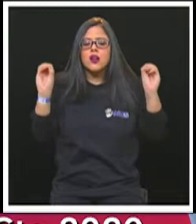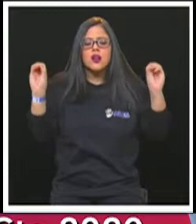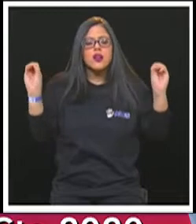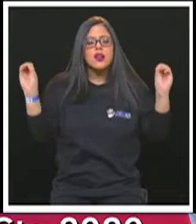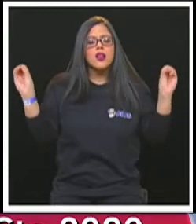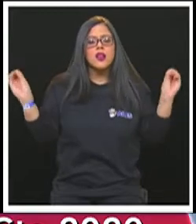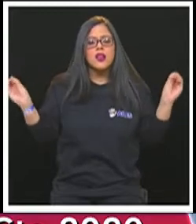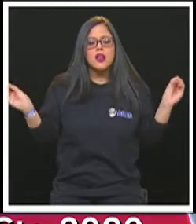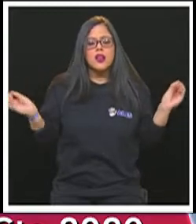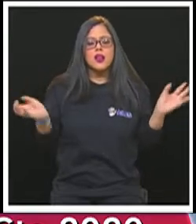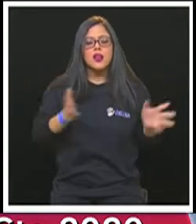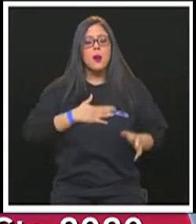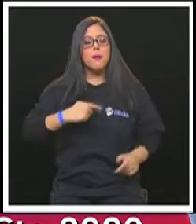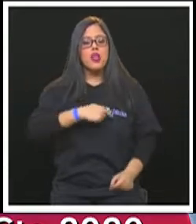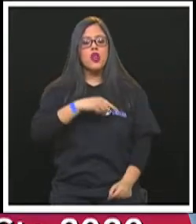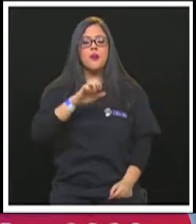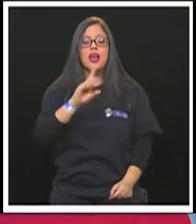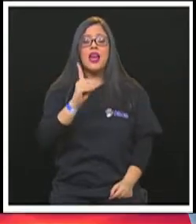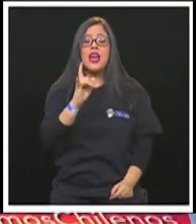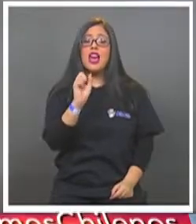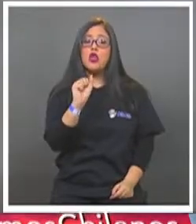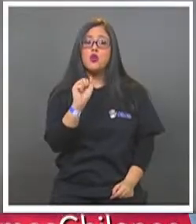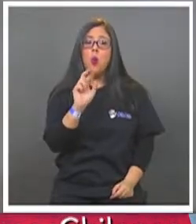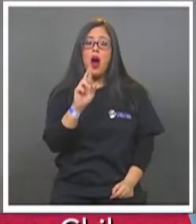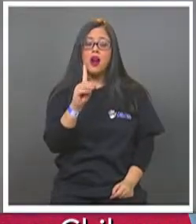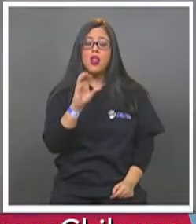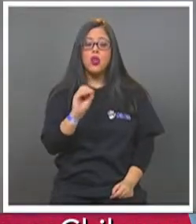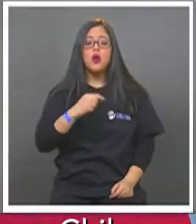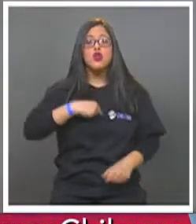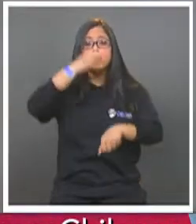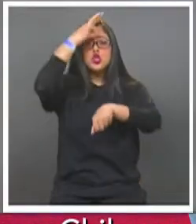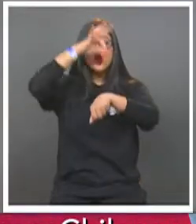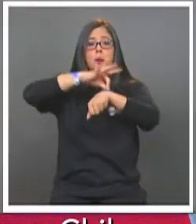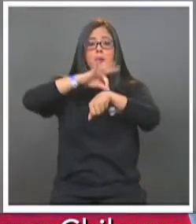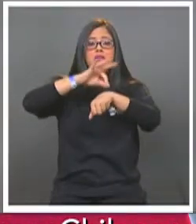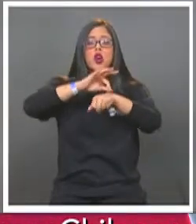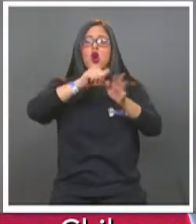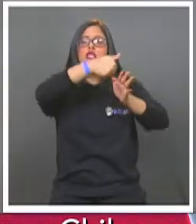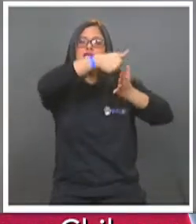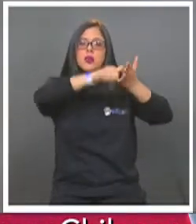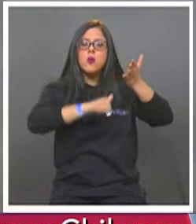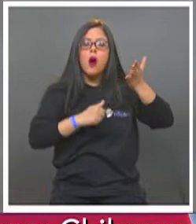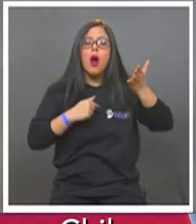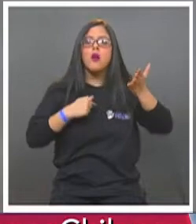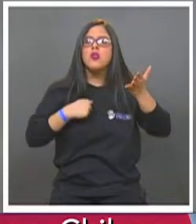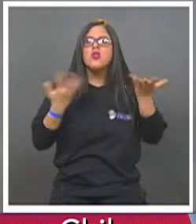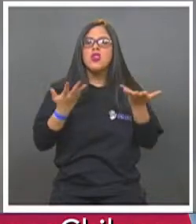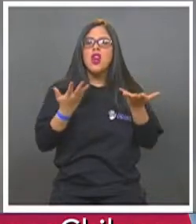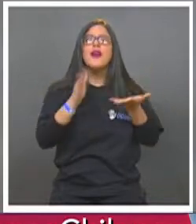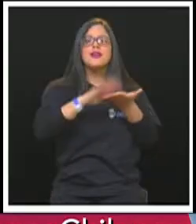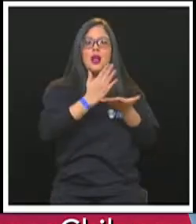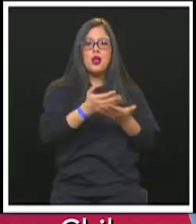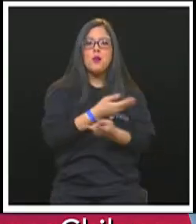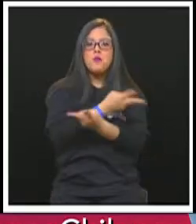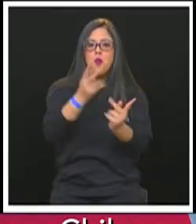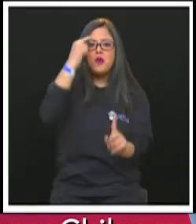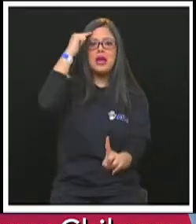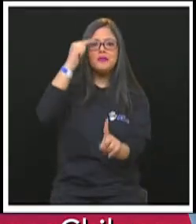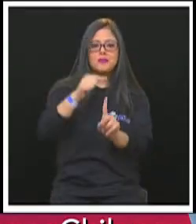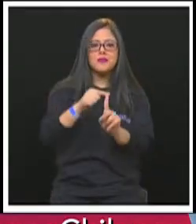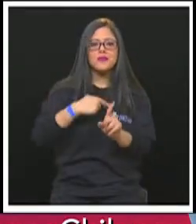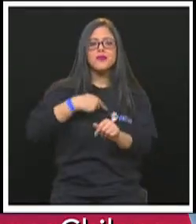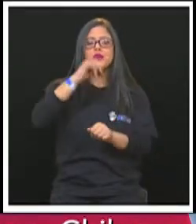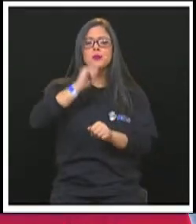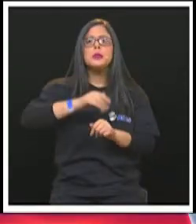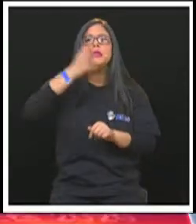fronte a te. Mi nombre es Eduardo Bronstein Alonso, soy médico cirujano y mi especialidad es la salud pública. Yo siempre